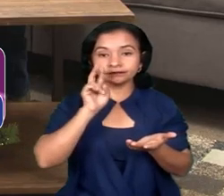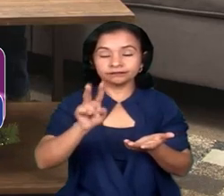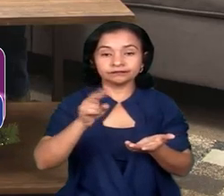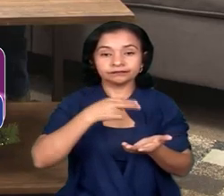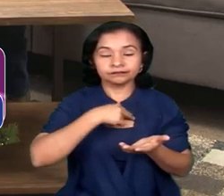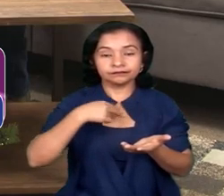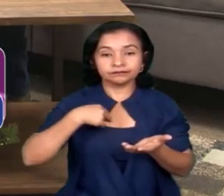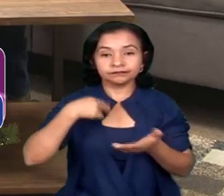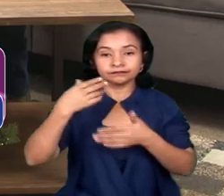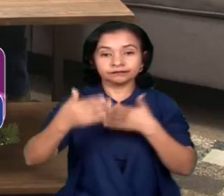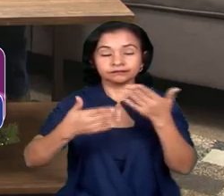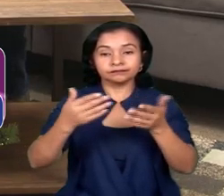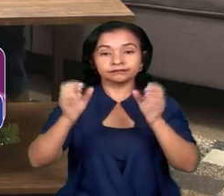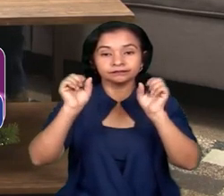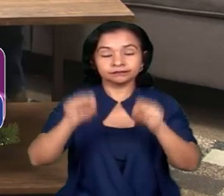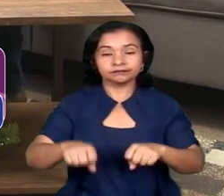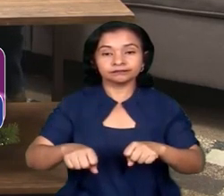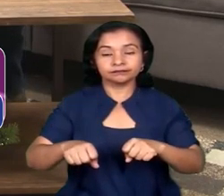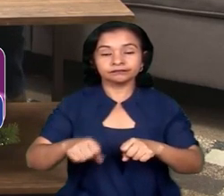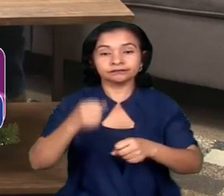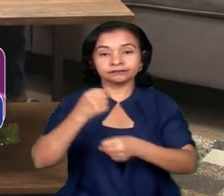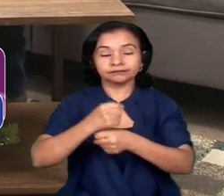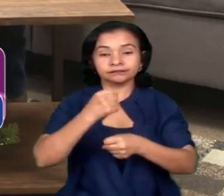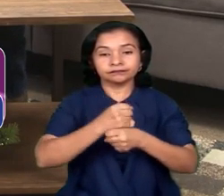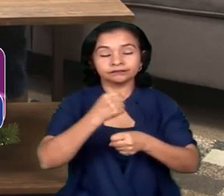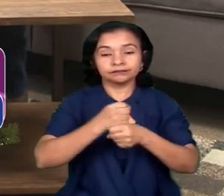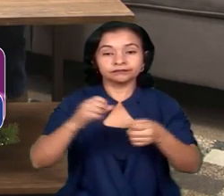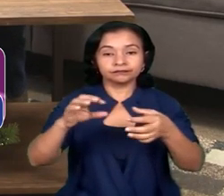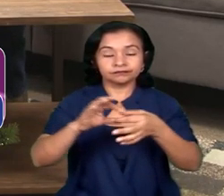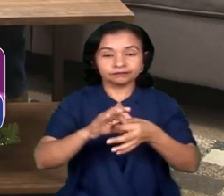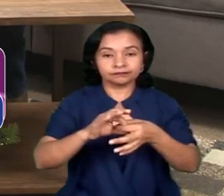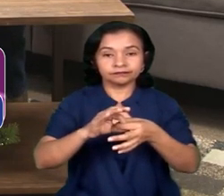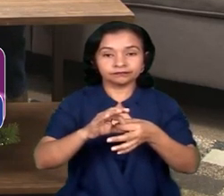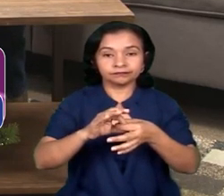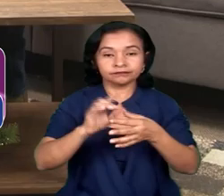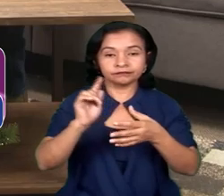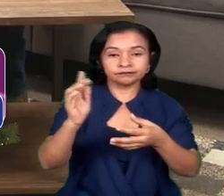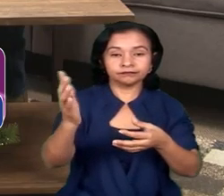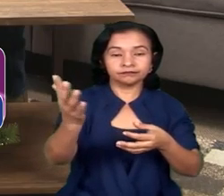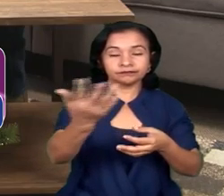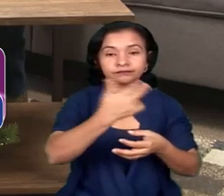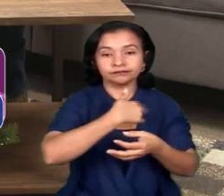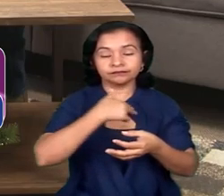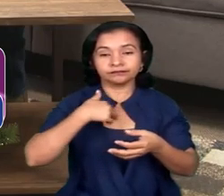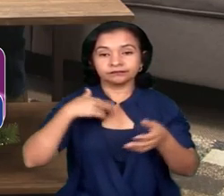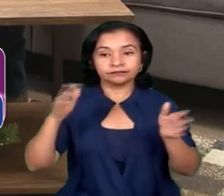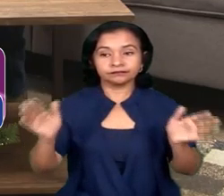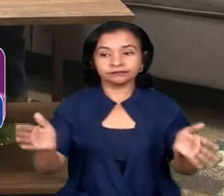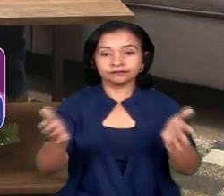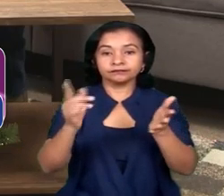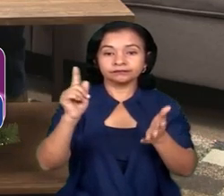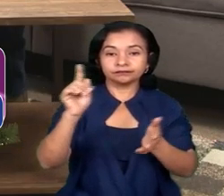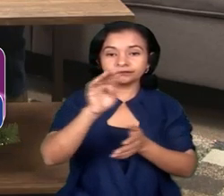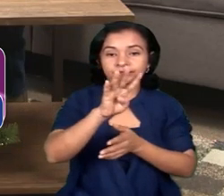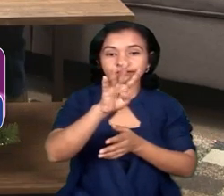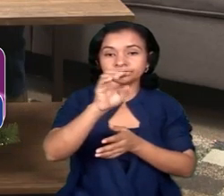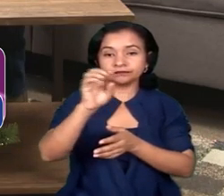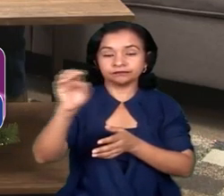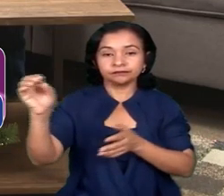tomando en cuenta, para poder trabajar de la mano con él, porque nosotros somos el motor. Todas esas 400